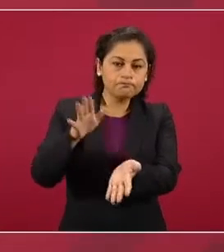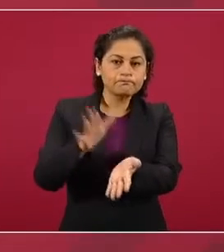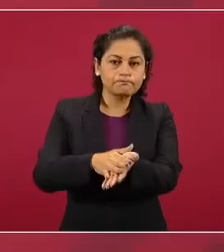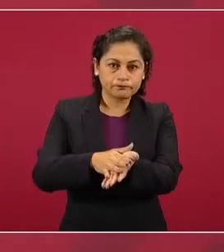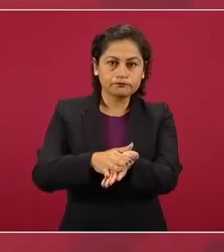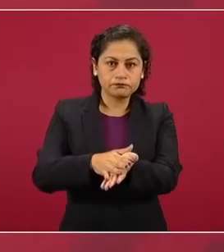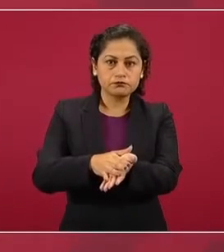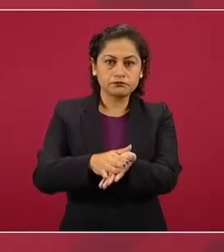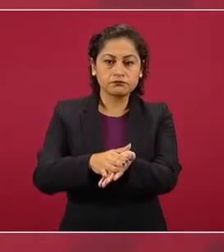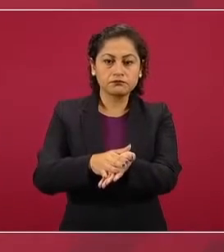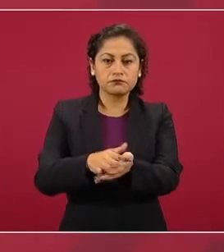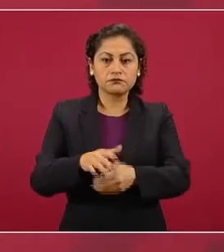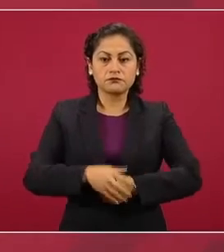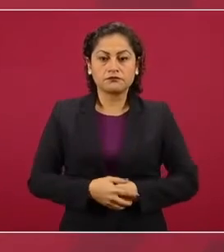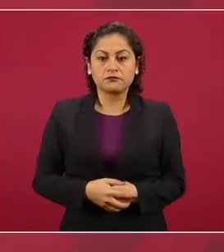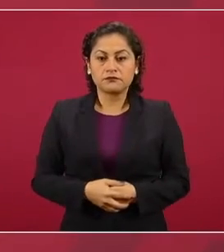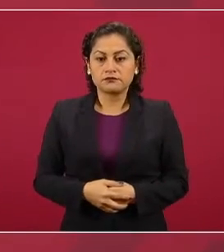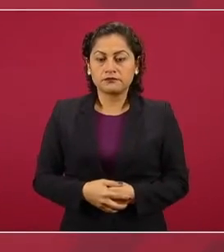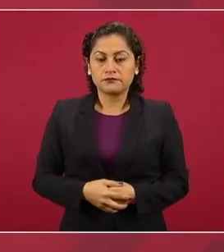ahora